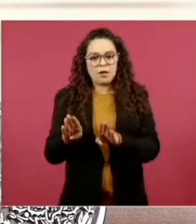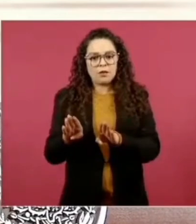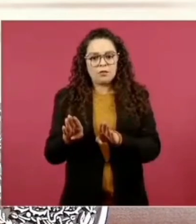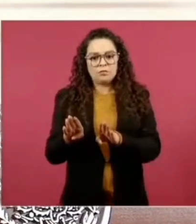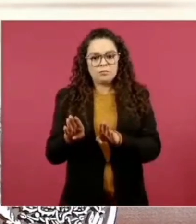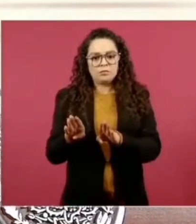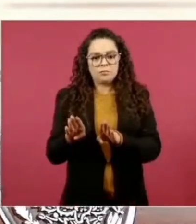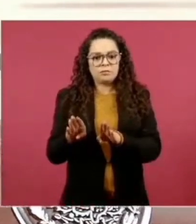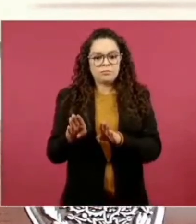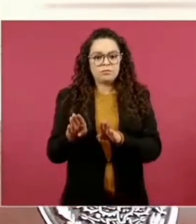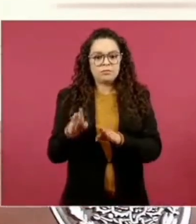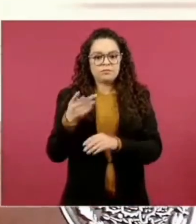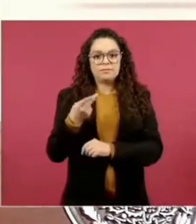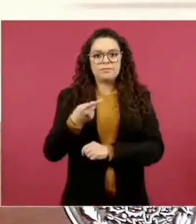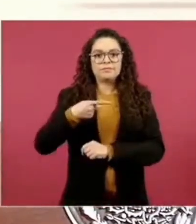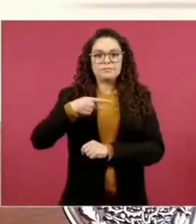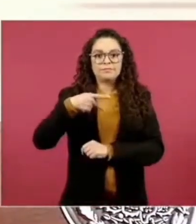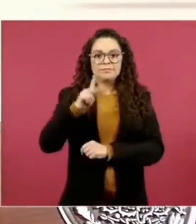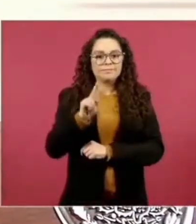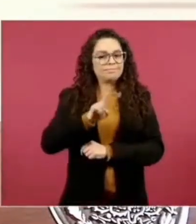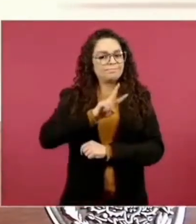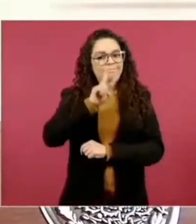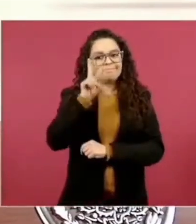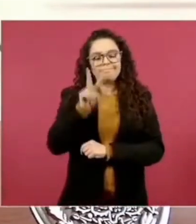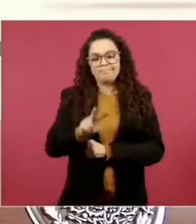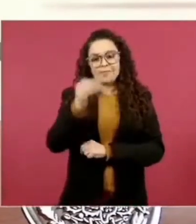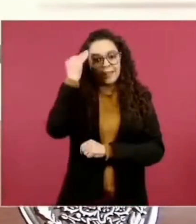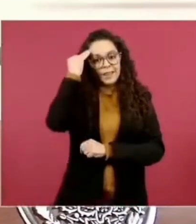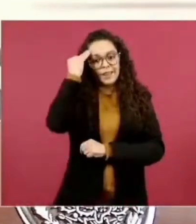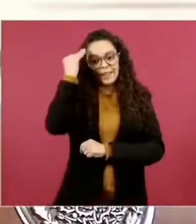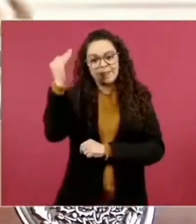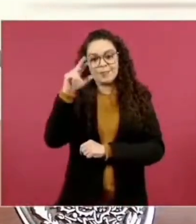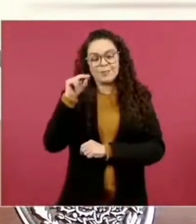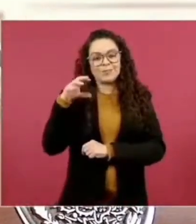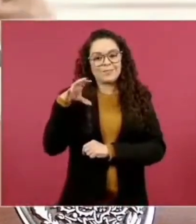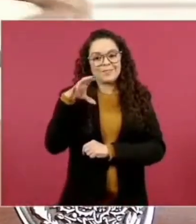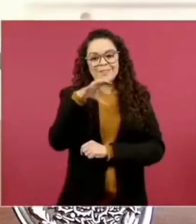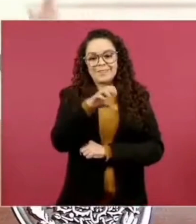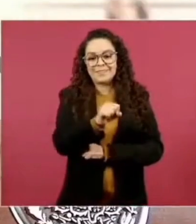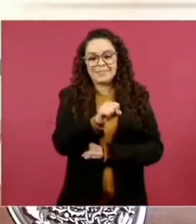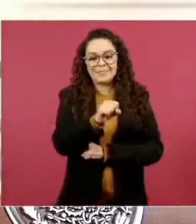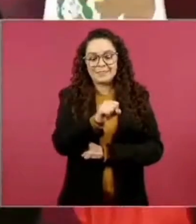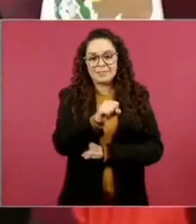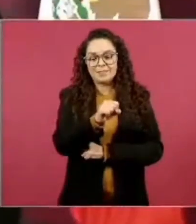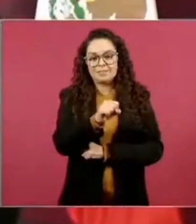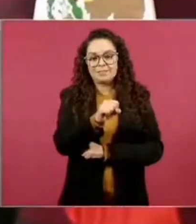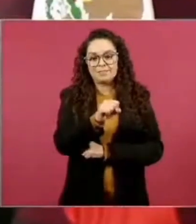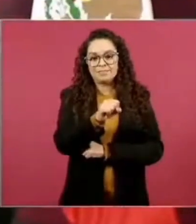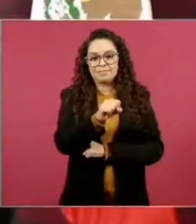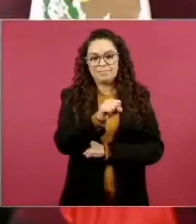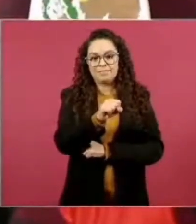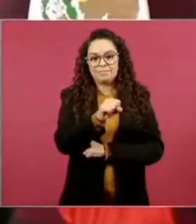El asunto es que ya no me daba tiempo, porque hacer la operación